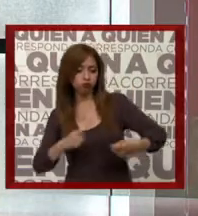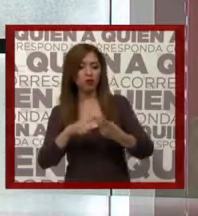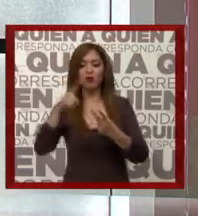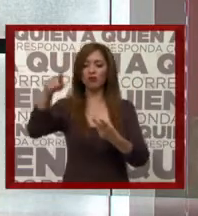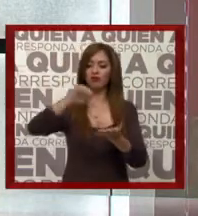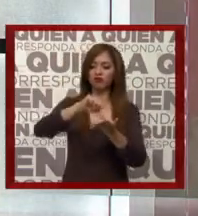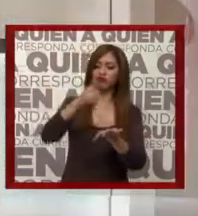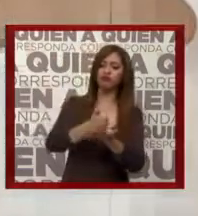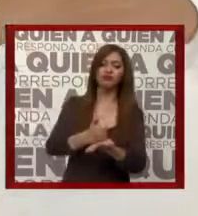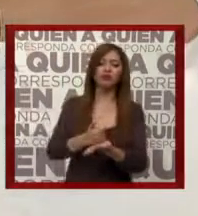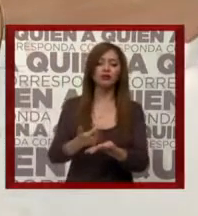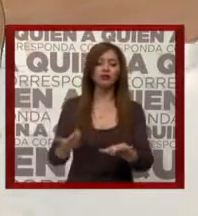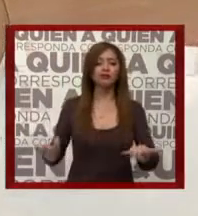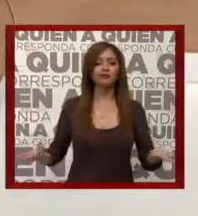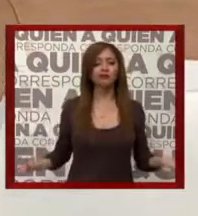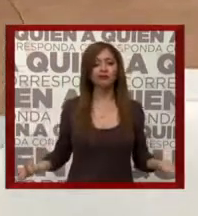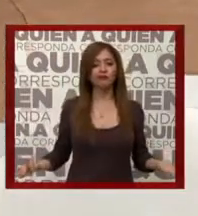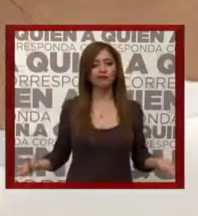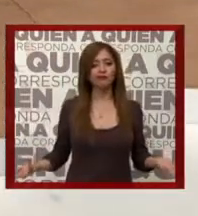estatus?